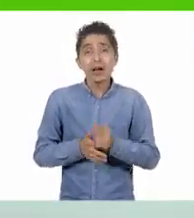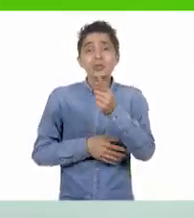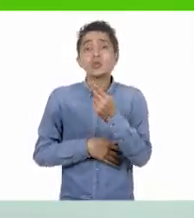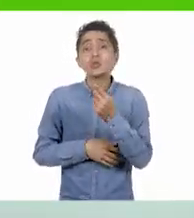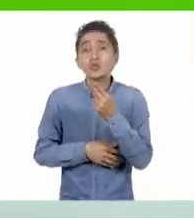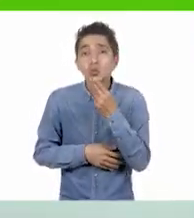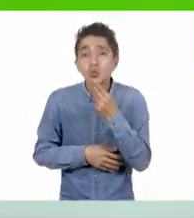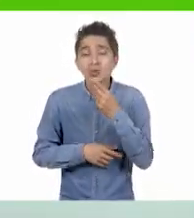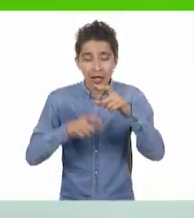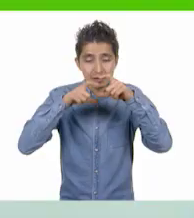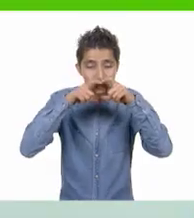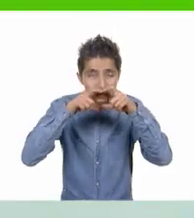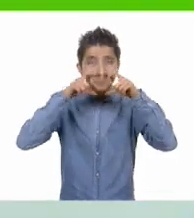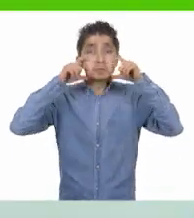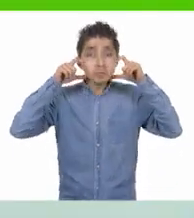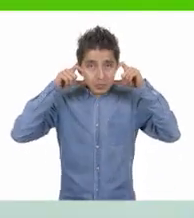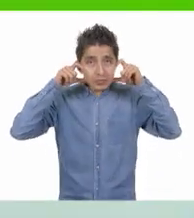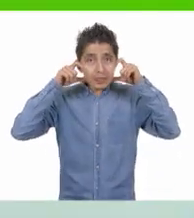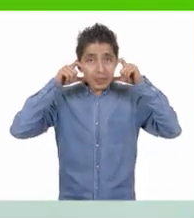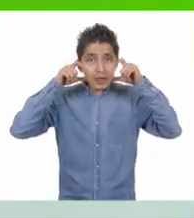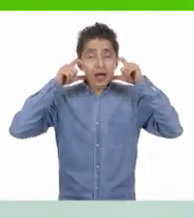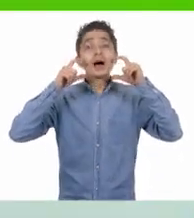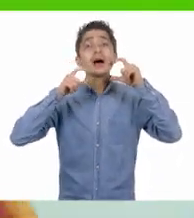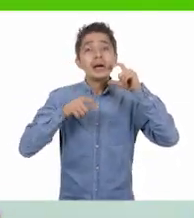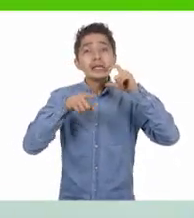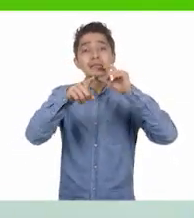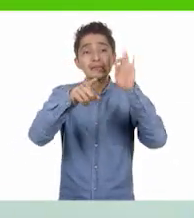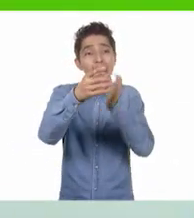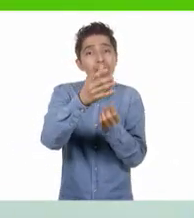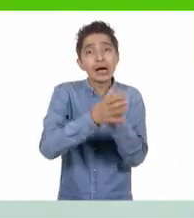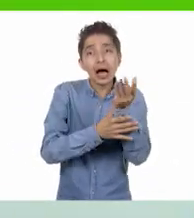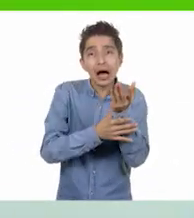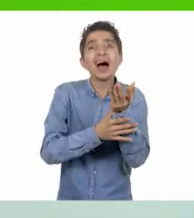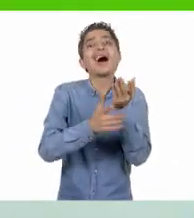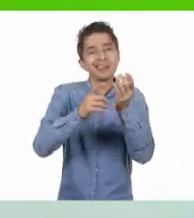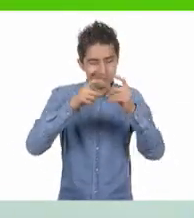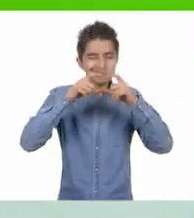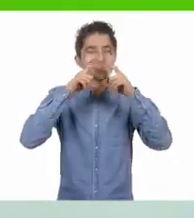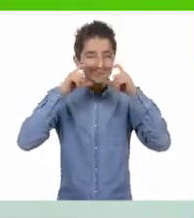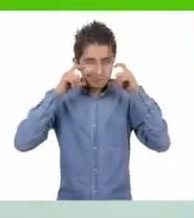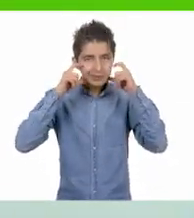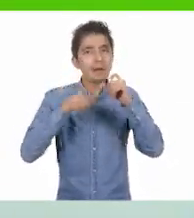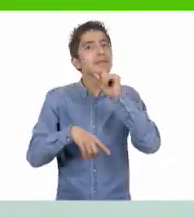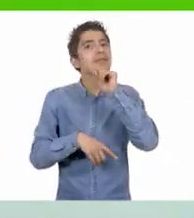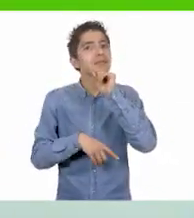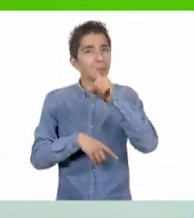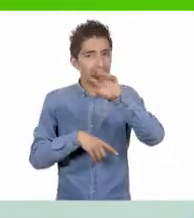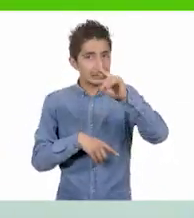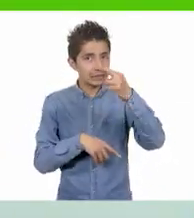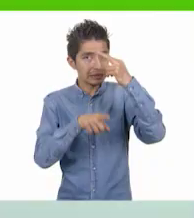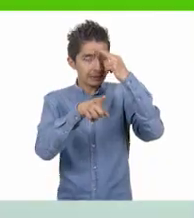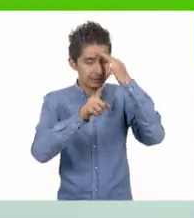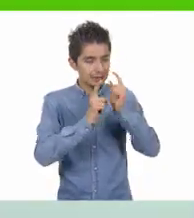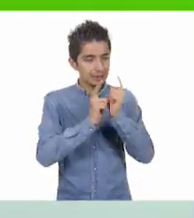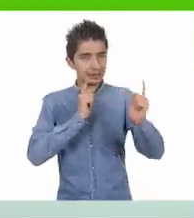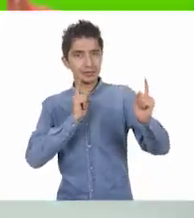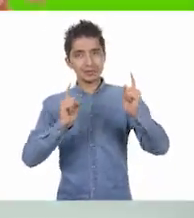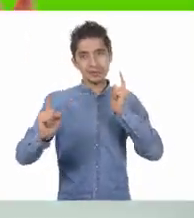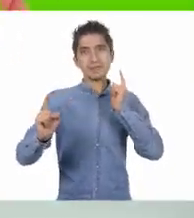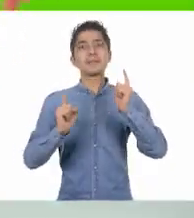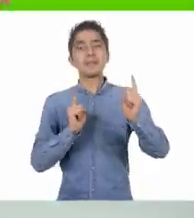Usar el cubrebocas, sobre todo si sales de casa. Y guardar siempre la sana